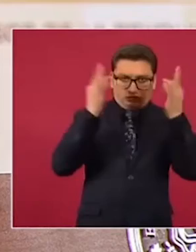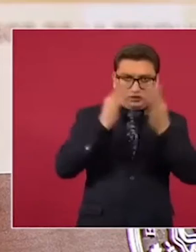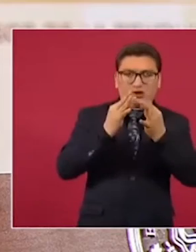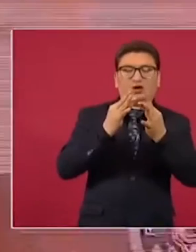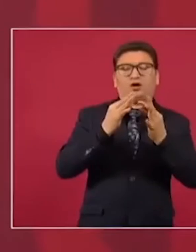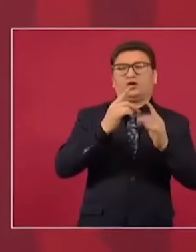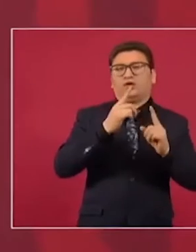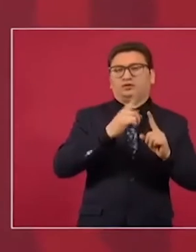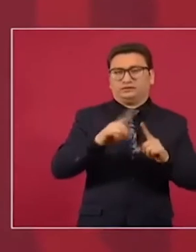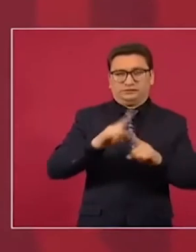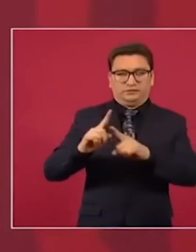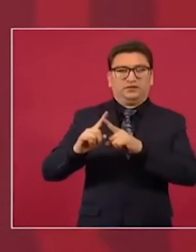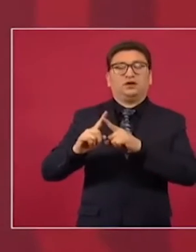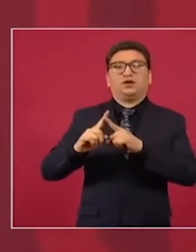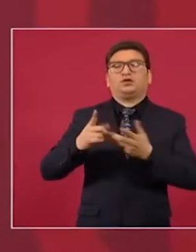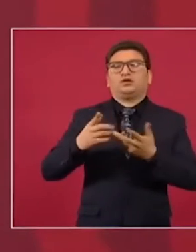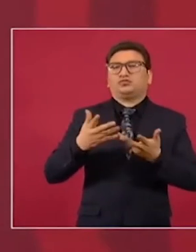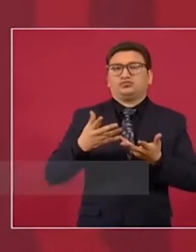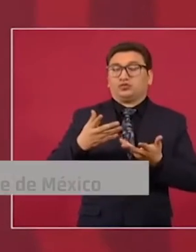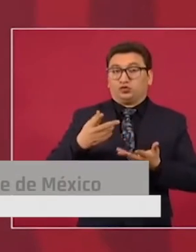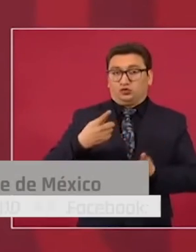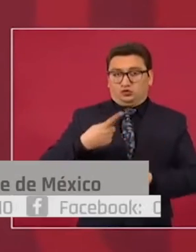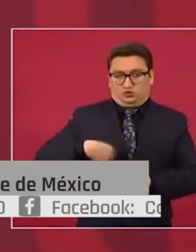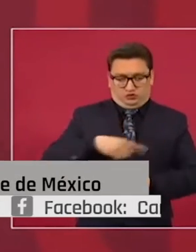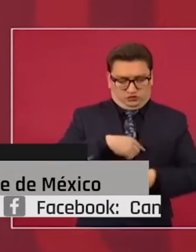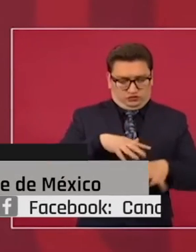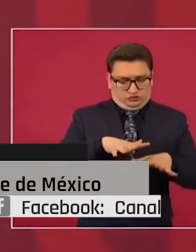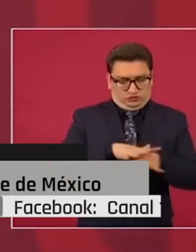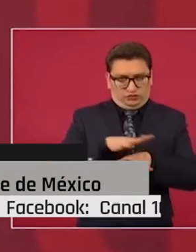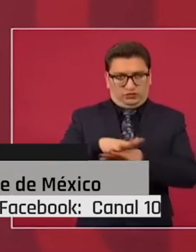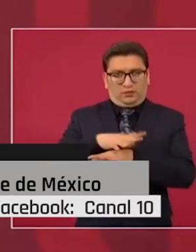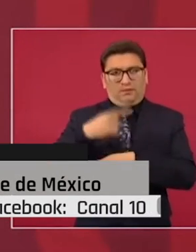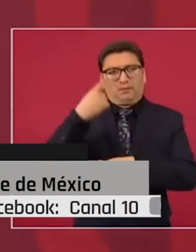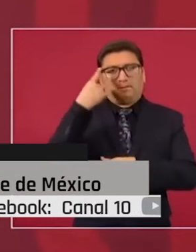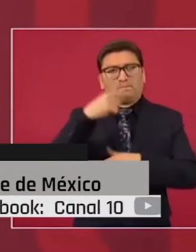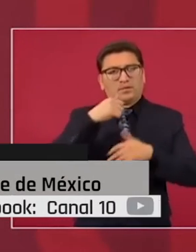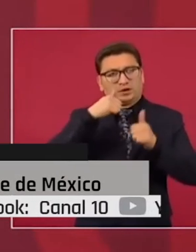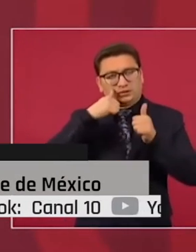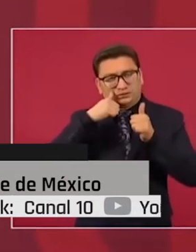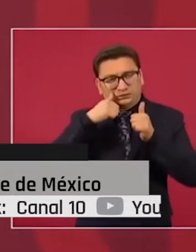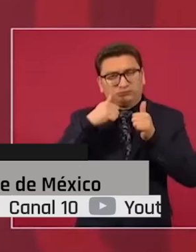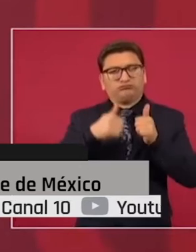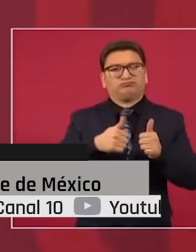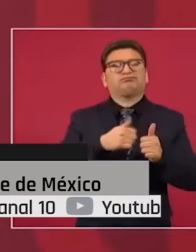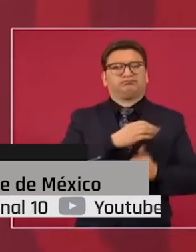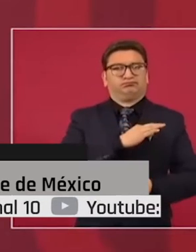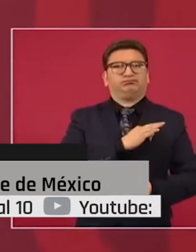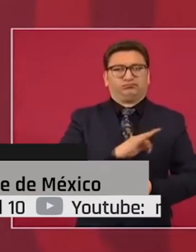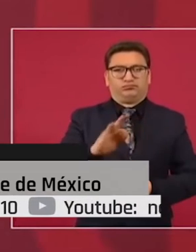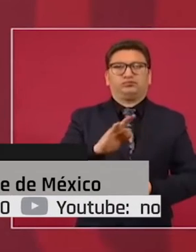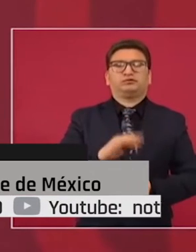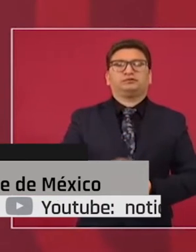que podamos dar atención